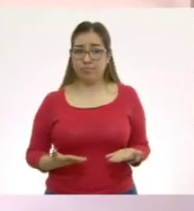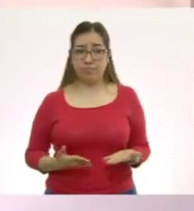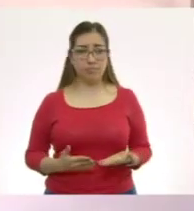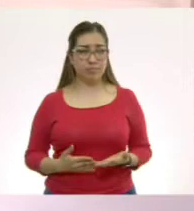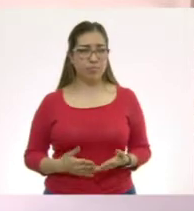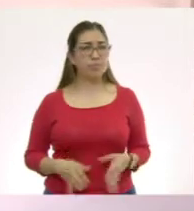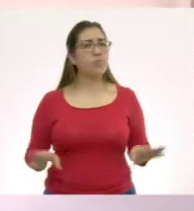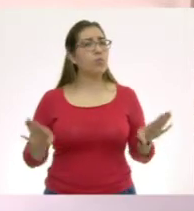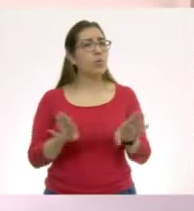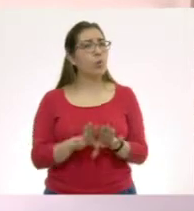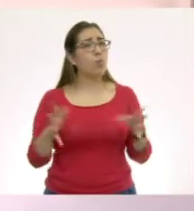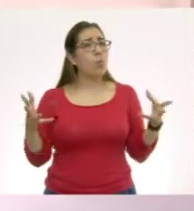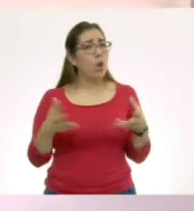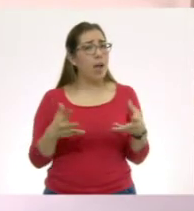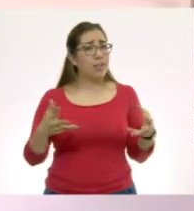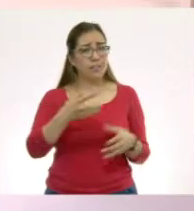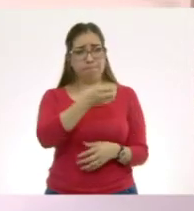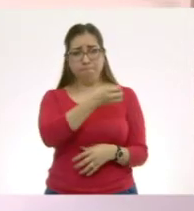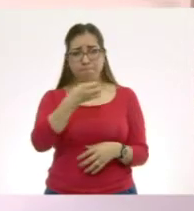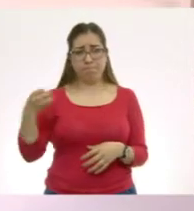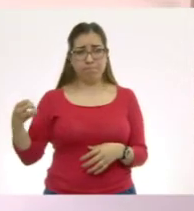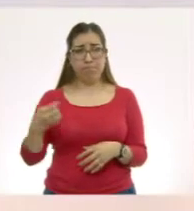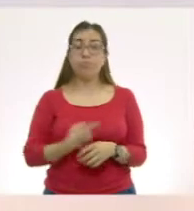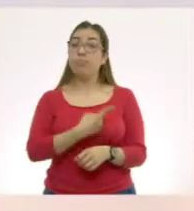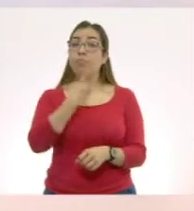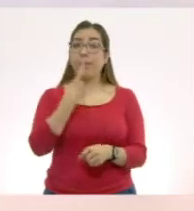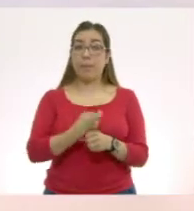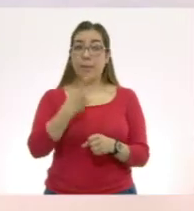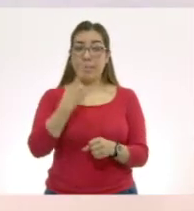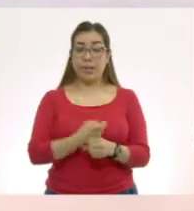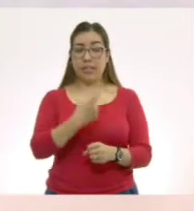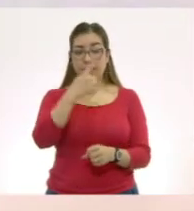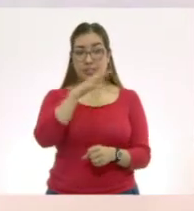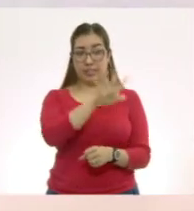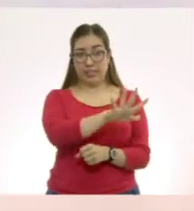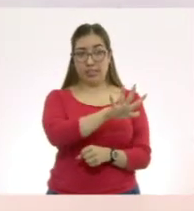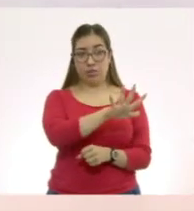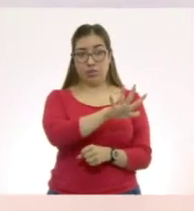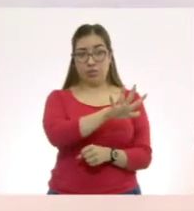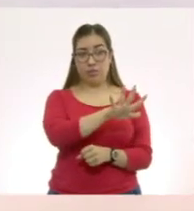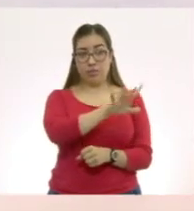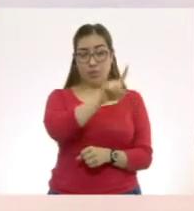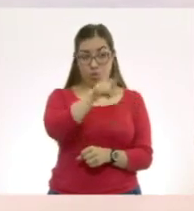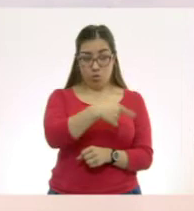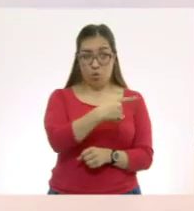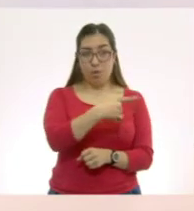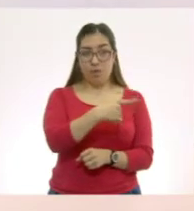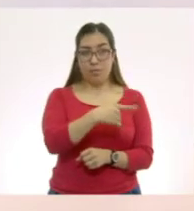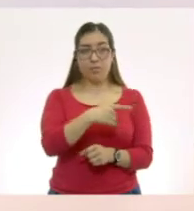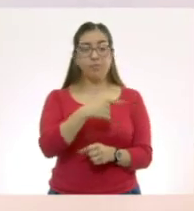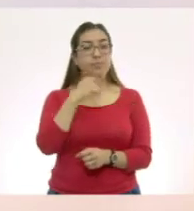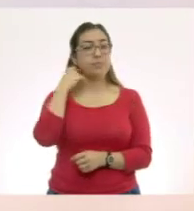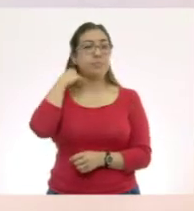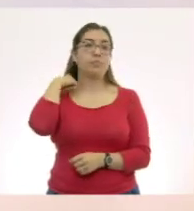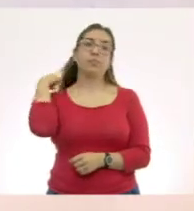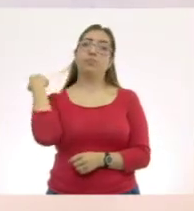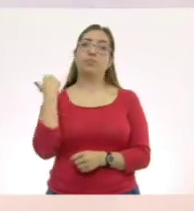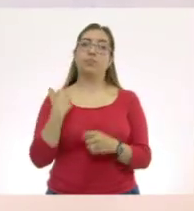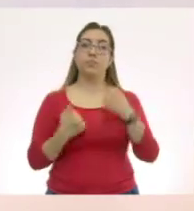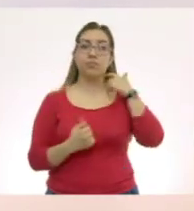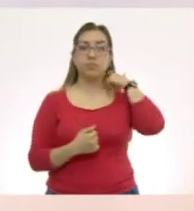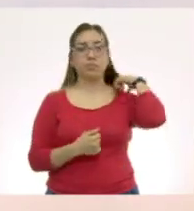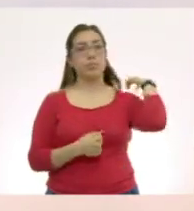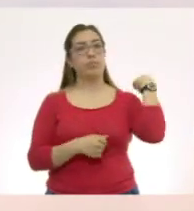a construir la sucesión. Vamos a anotar el primer 5. Y voy a anotar una coma. Ahora, recuerden